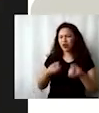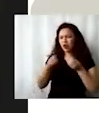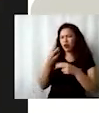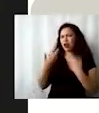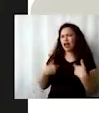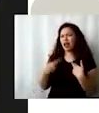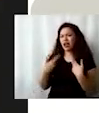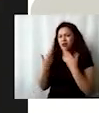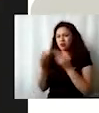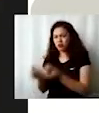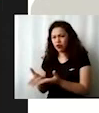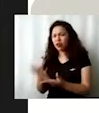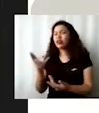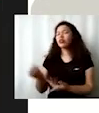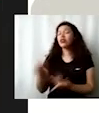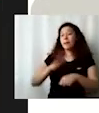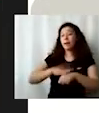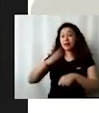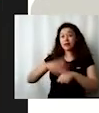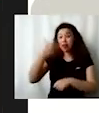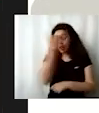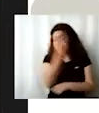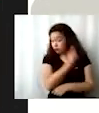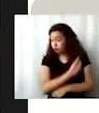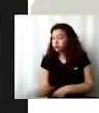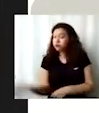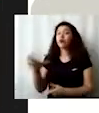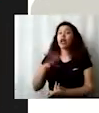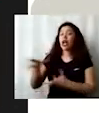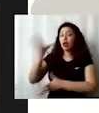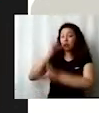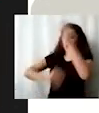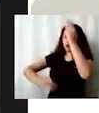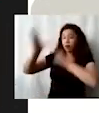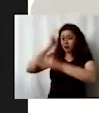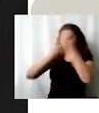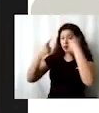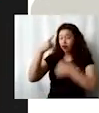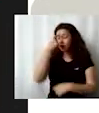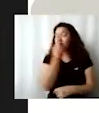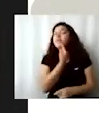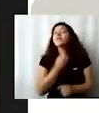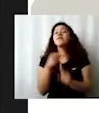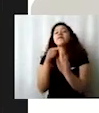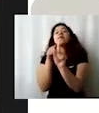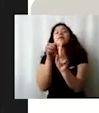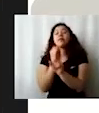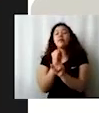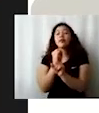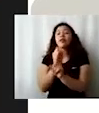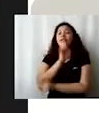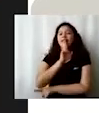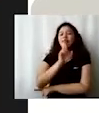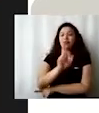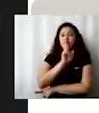porque entre más capacitados estén sus colaboradores para el cumplimiento de ese perfil, mejores